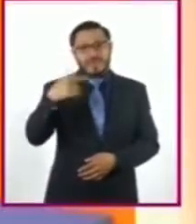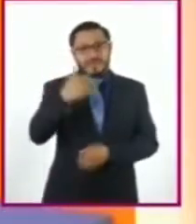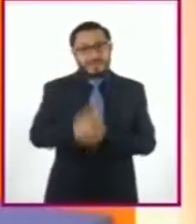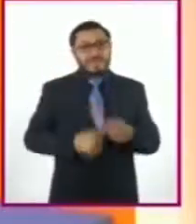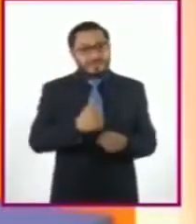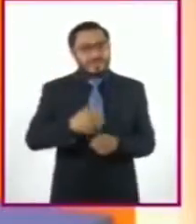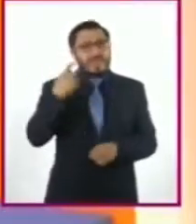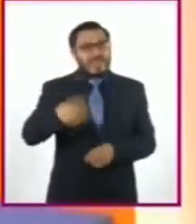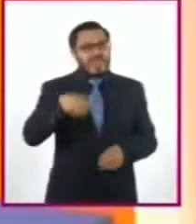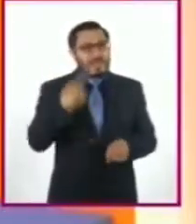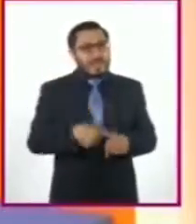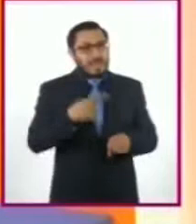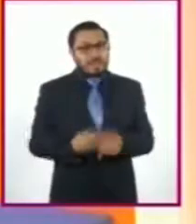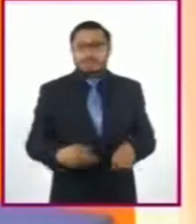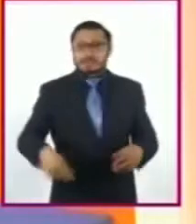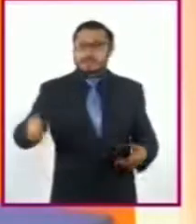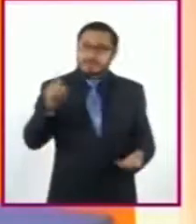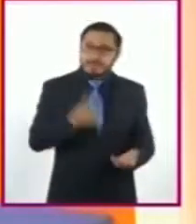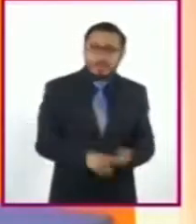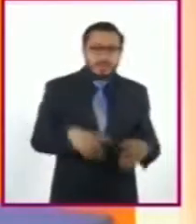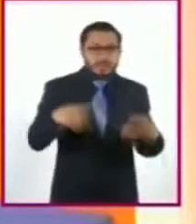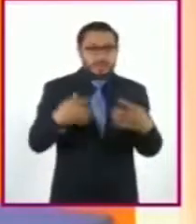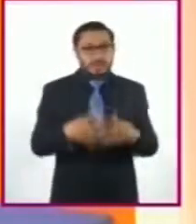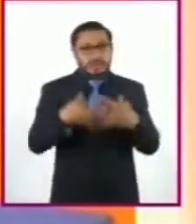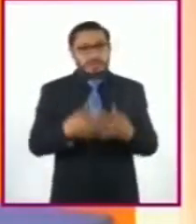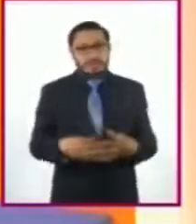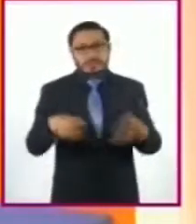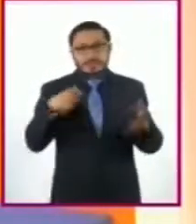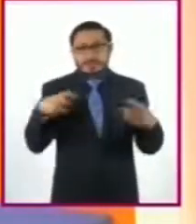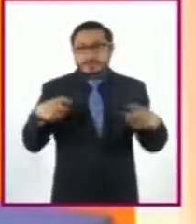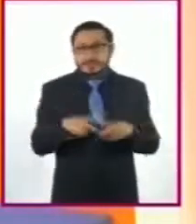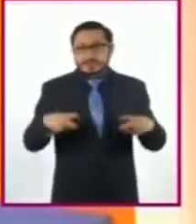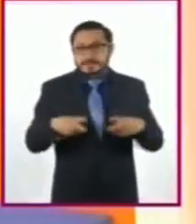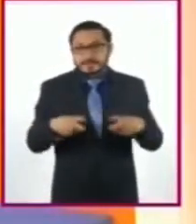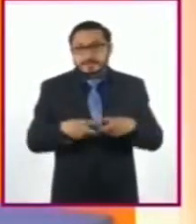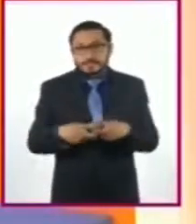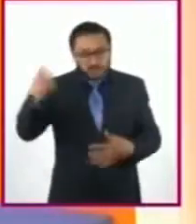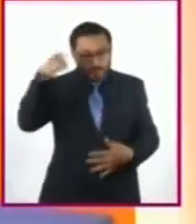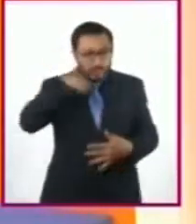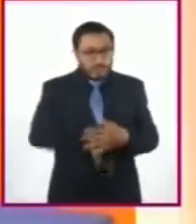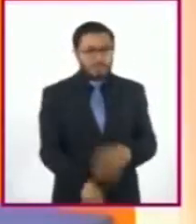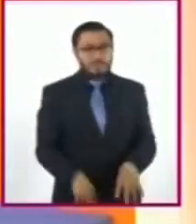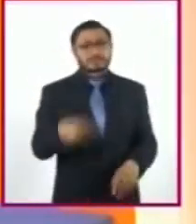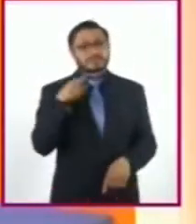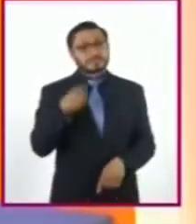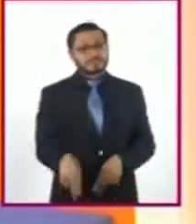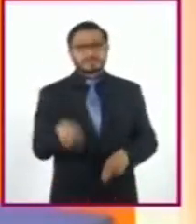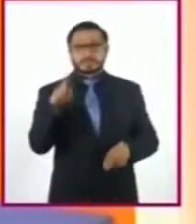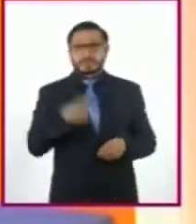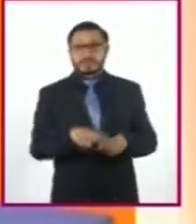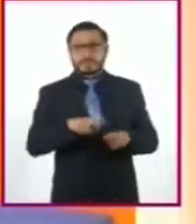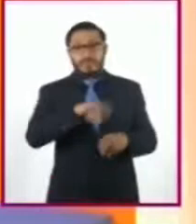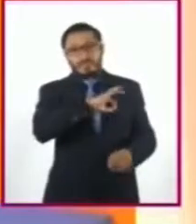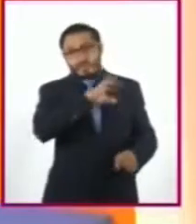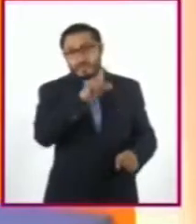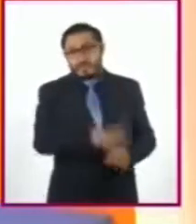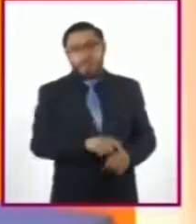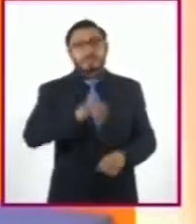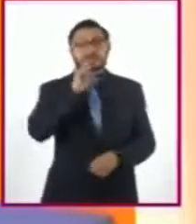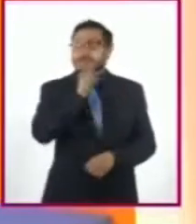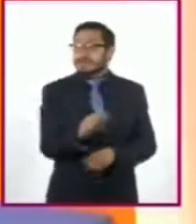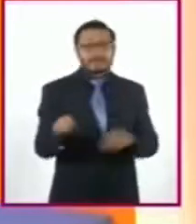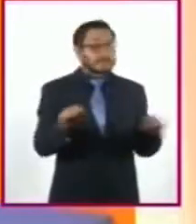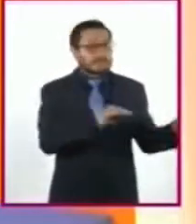enfermedad que afecta el sistema nervioso. En su caso, lo mantuvo en una silla especial sin que pudiera mover su